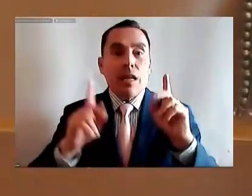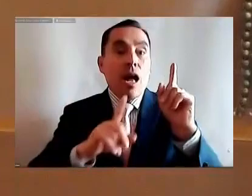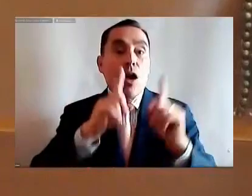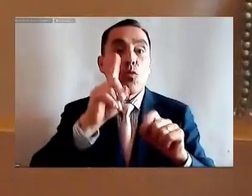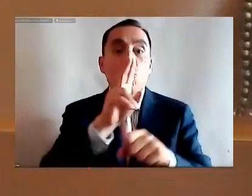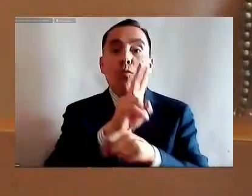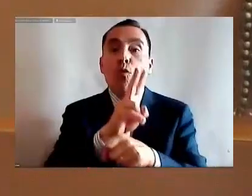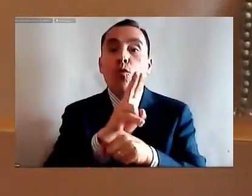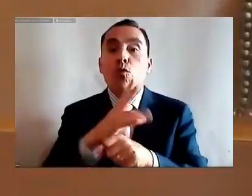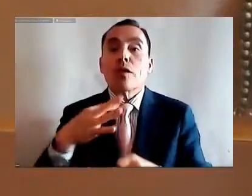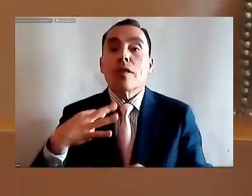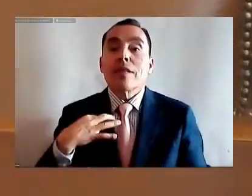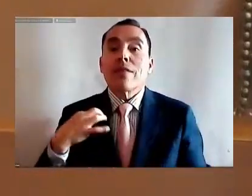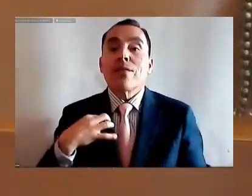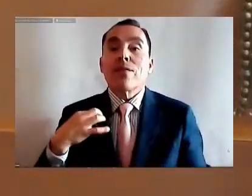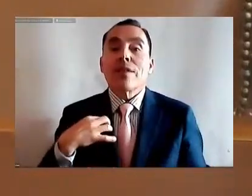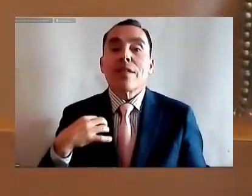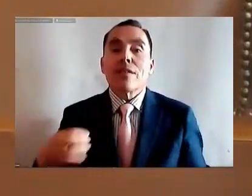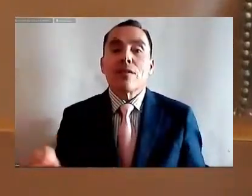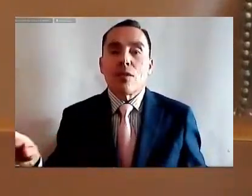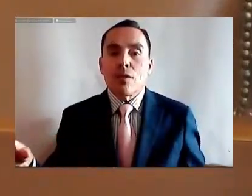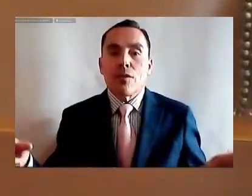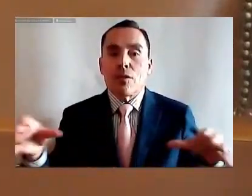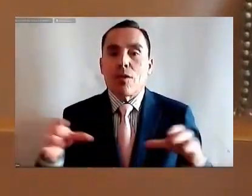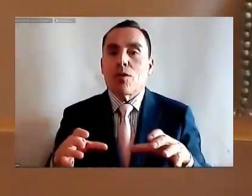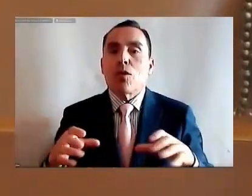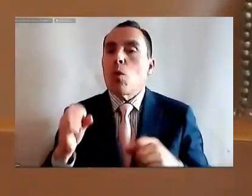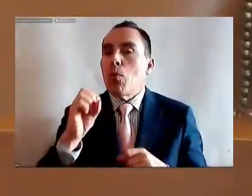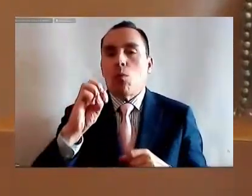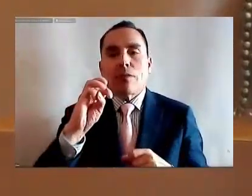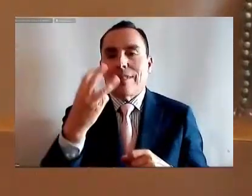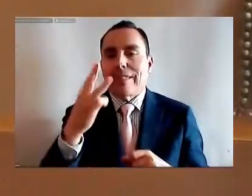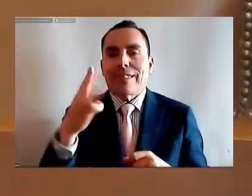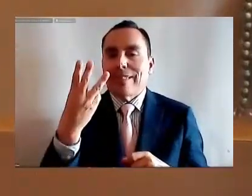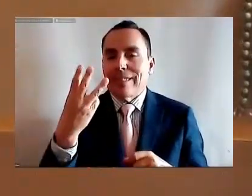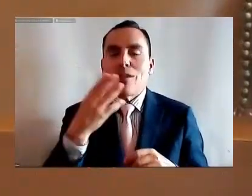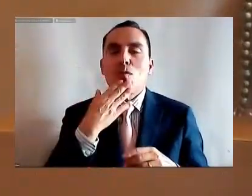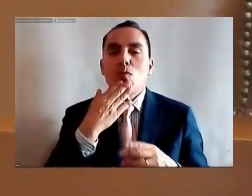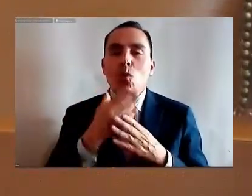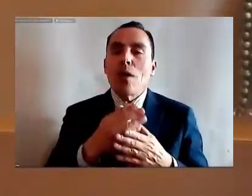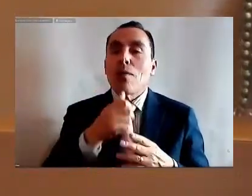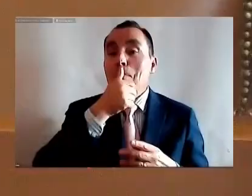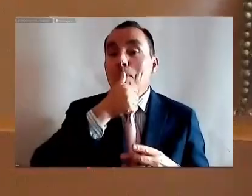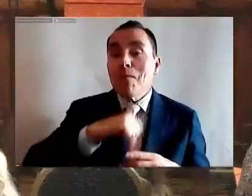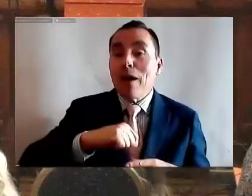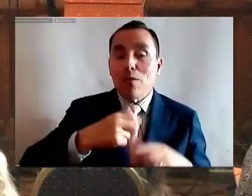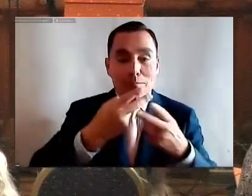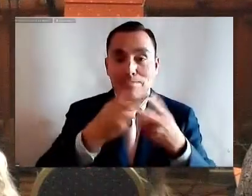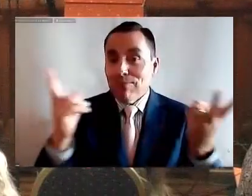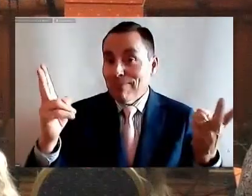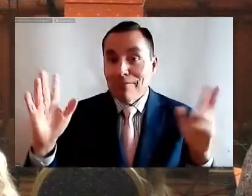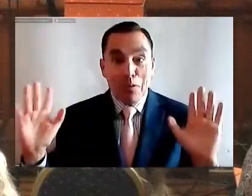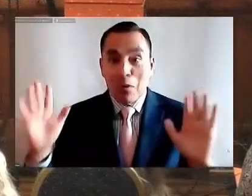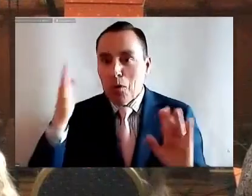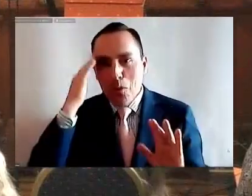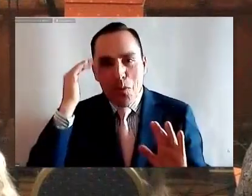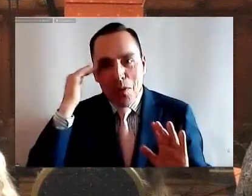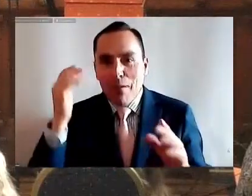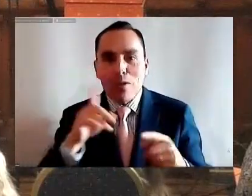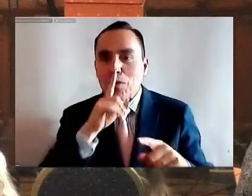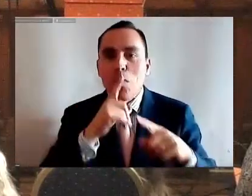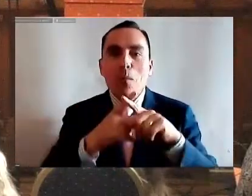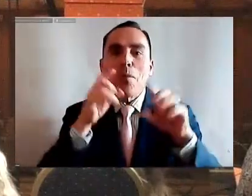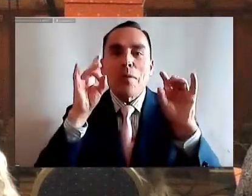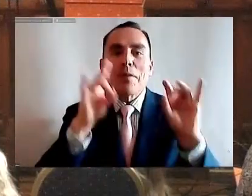civil, son un tercer género que están entre público, privado, y realmente uno no sabe bien dónde calificar el derecho de